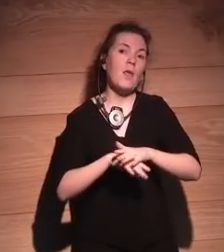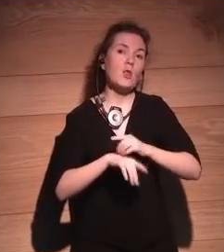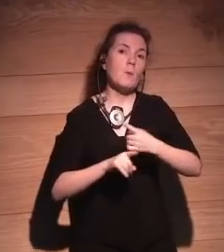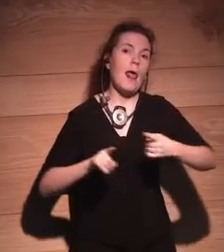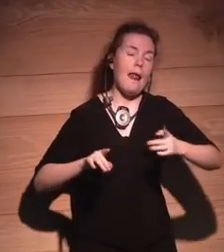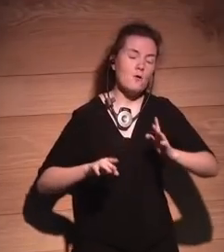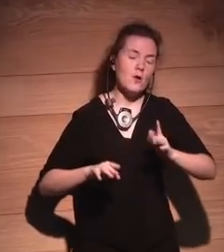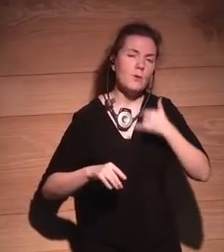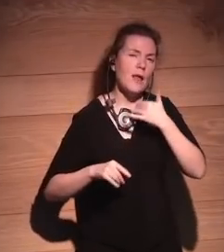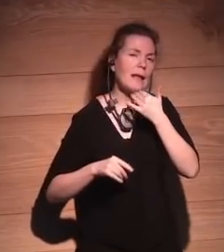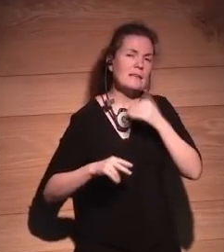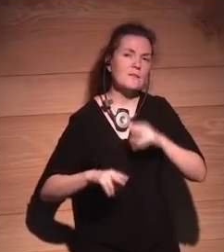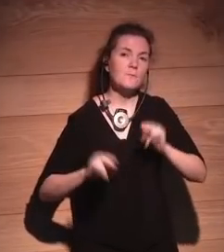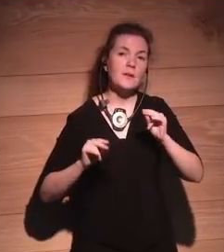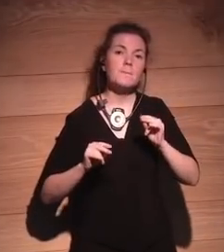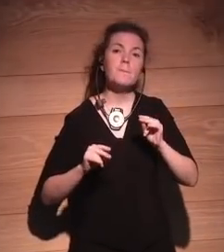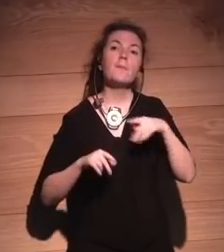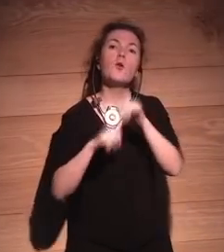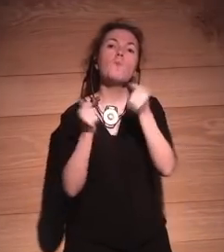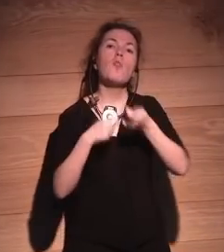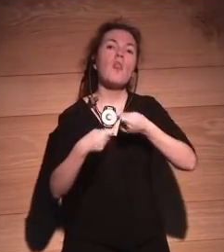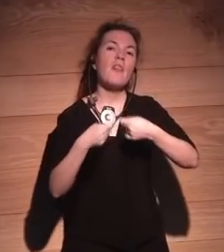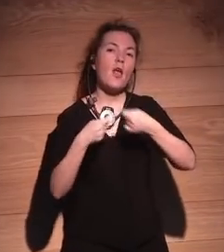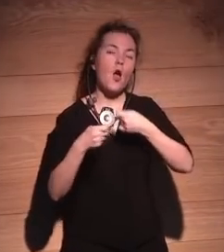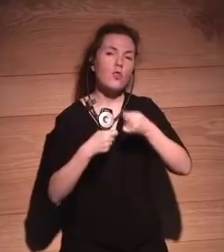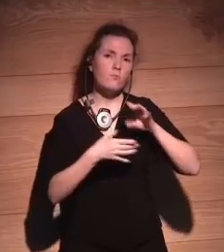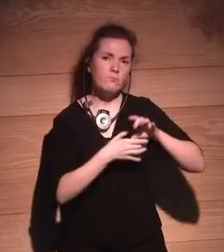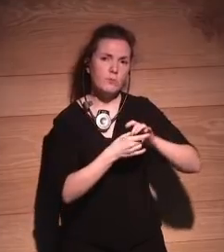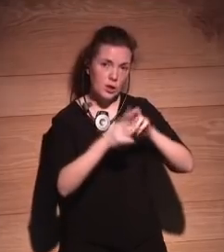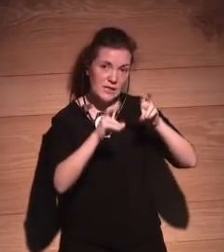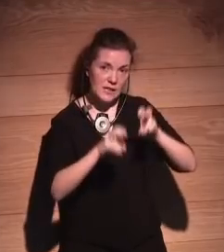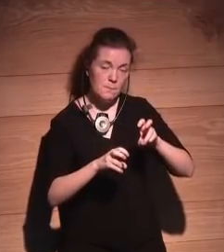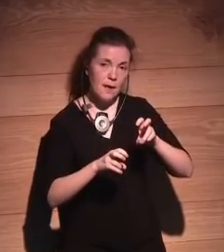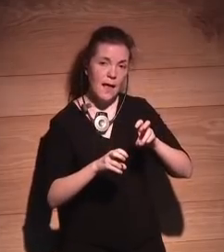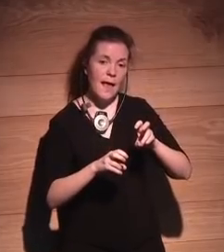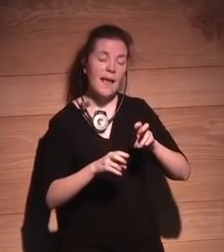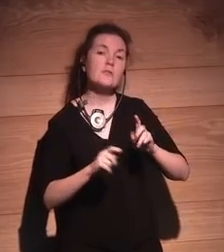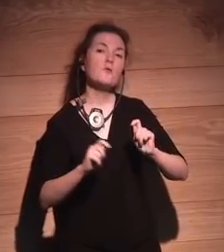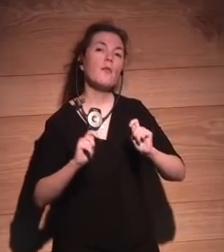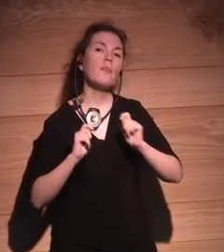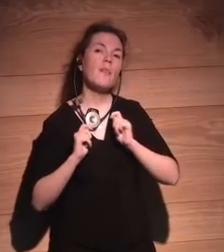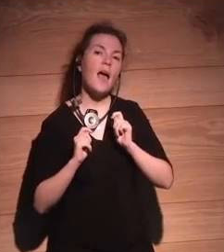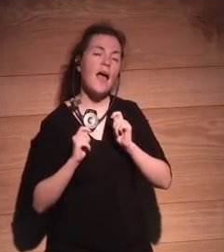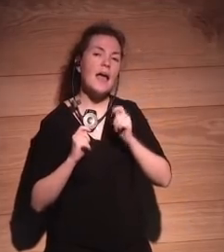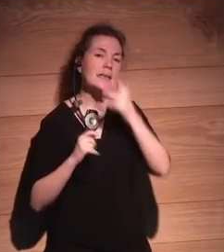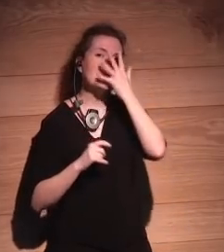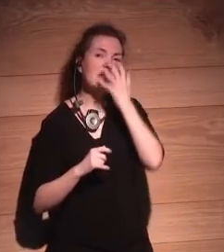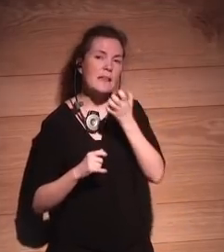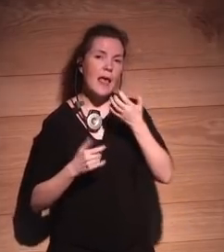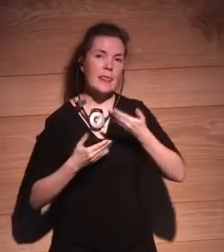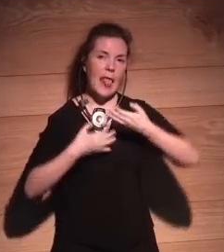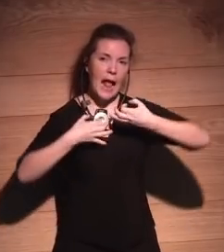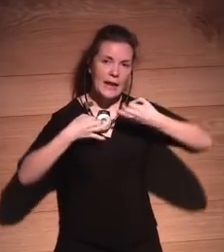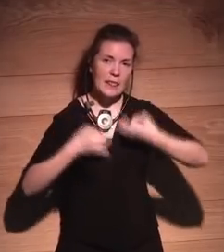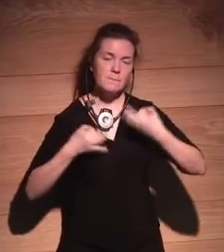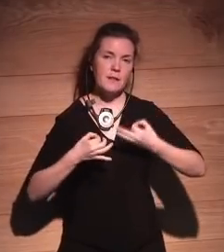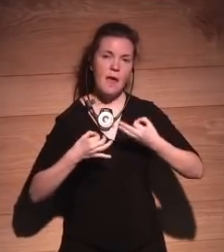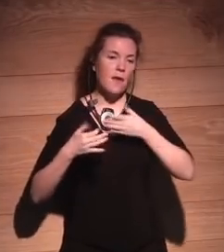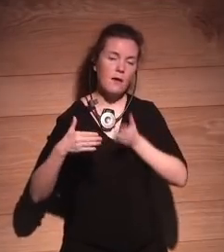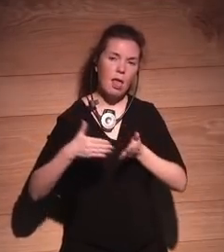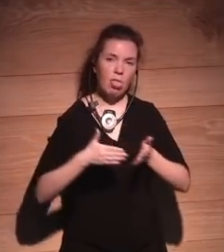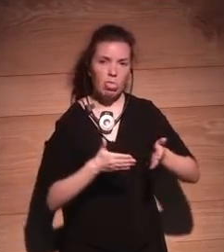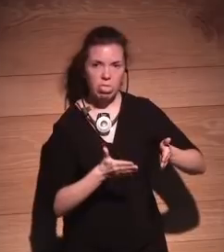pero acabo con que efectivamente luego el modelo de negocio, que tiene mucho que ver con esto, pues está llevando a que la seriedad, la credibilidad además, se esté